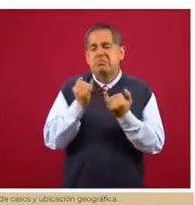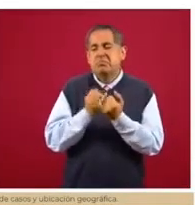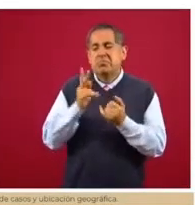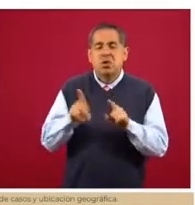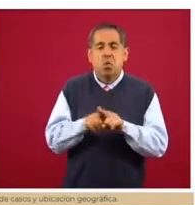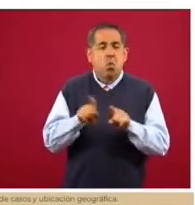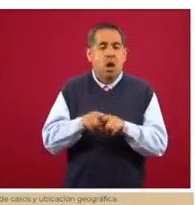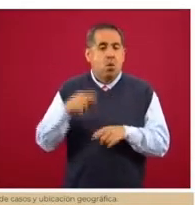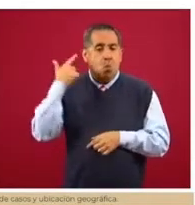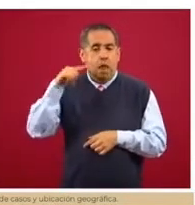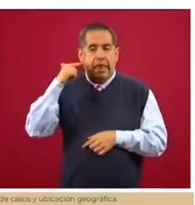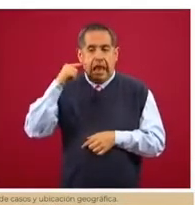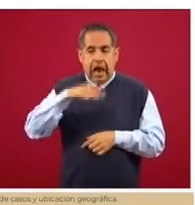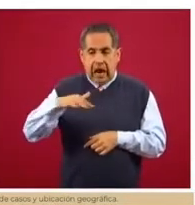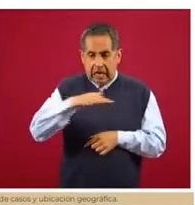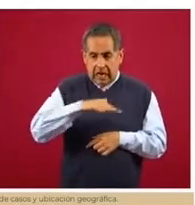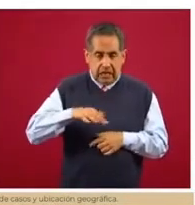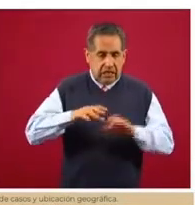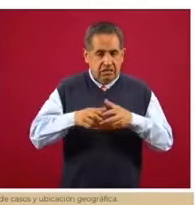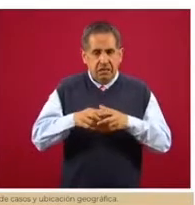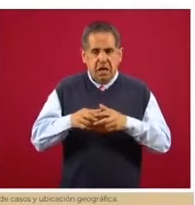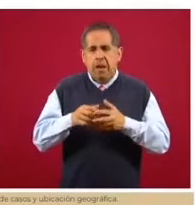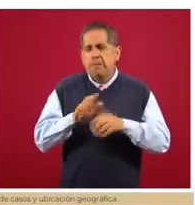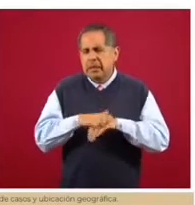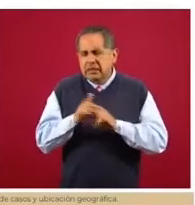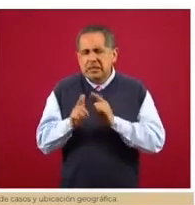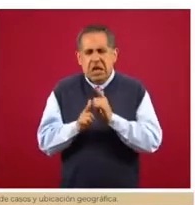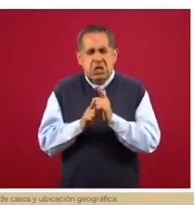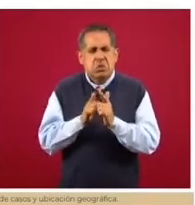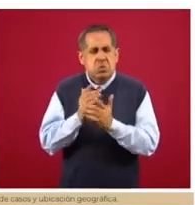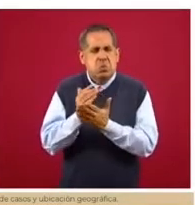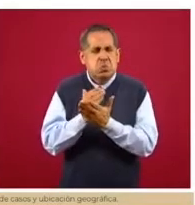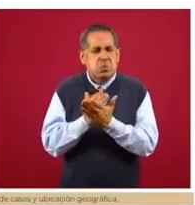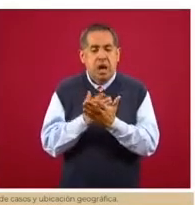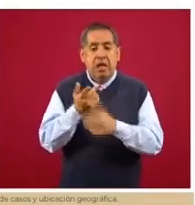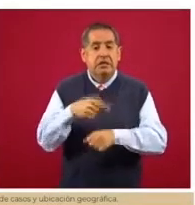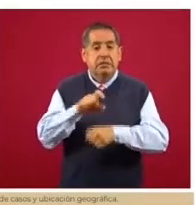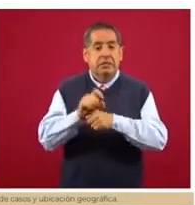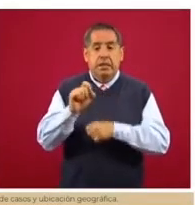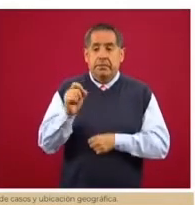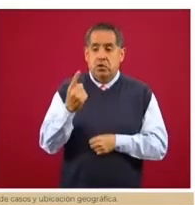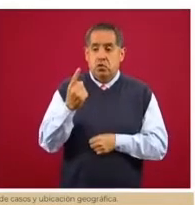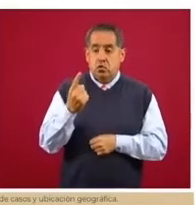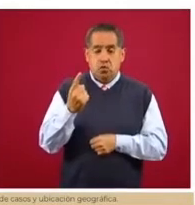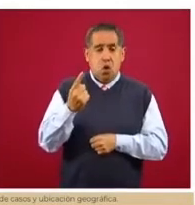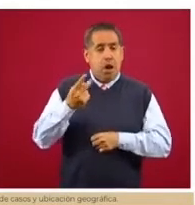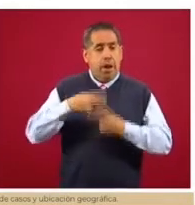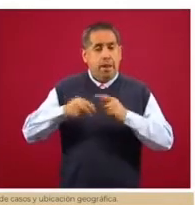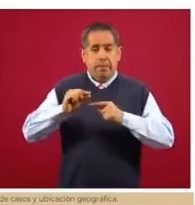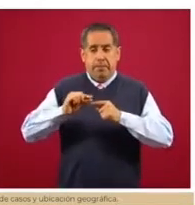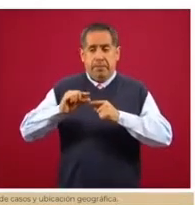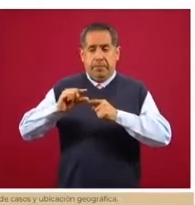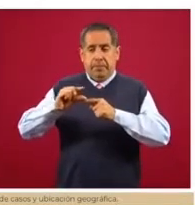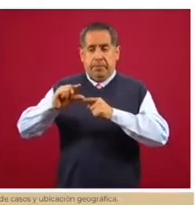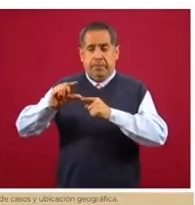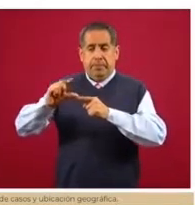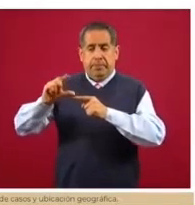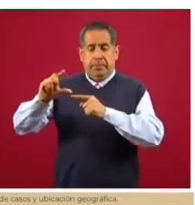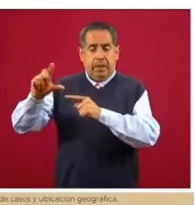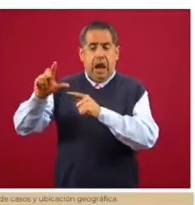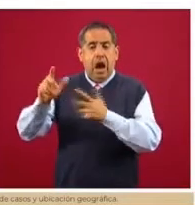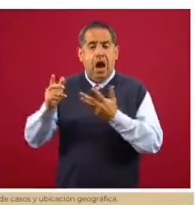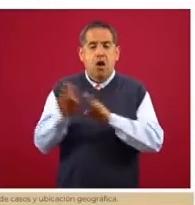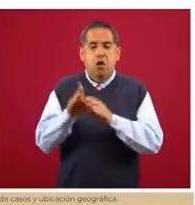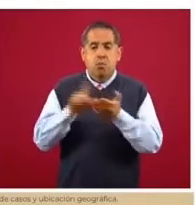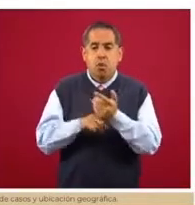similar Guadalajara, aunque Guadalajara empezó un poco más lento, es hasta la semana 21 donde empieza este incremento y prácticamente una